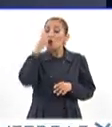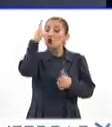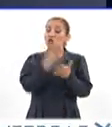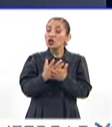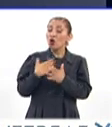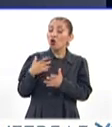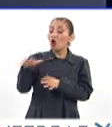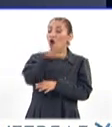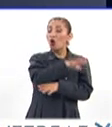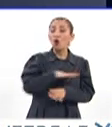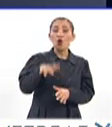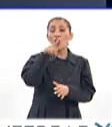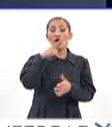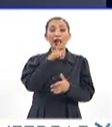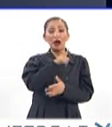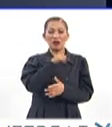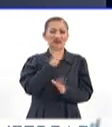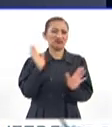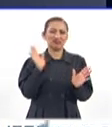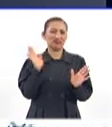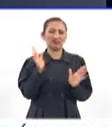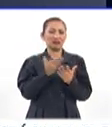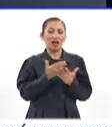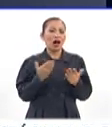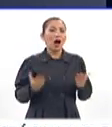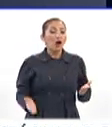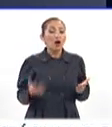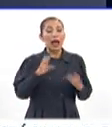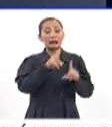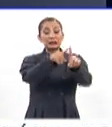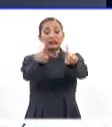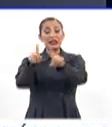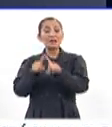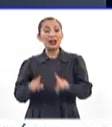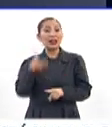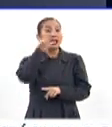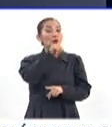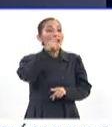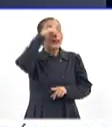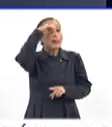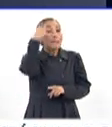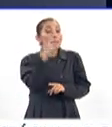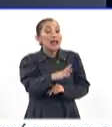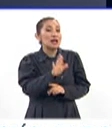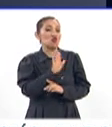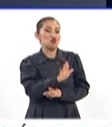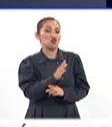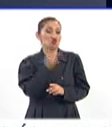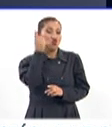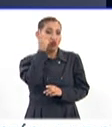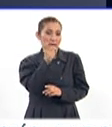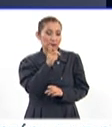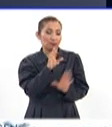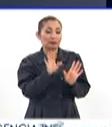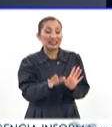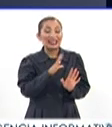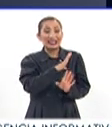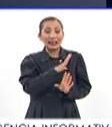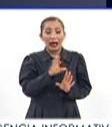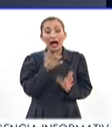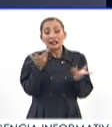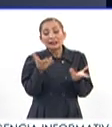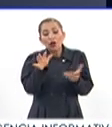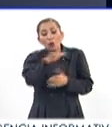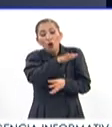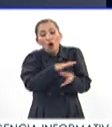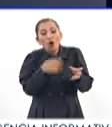un Estado nacional. Ahora es una diversidad de lenguas nacionales y, por otro lado, el generar